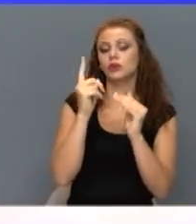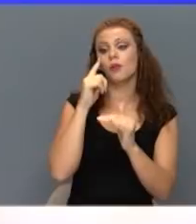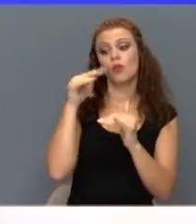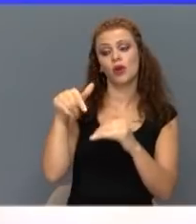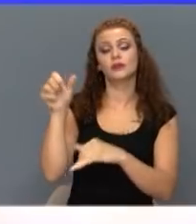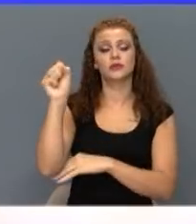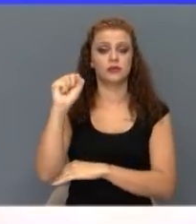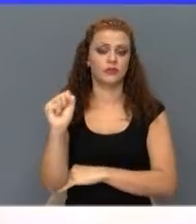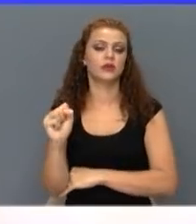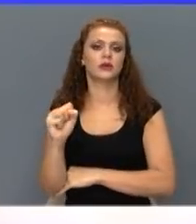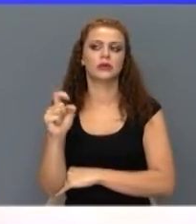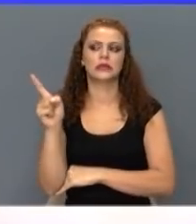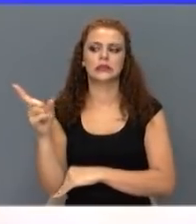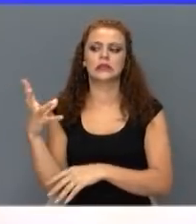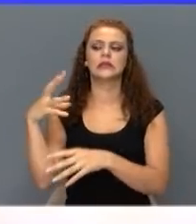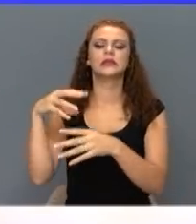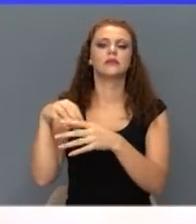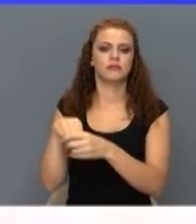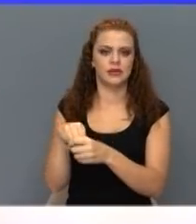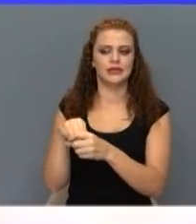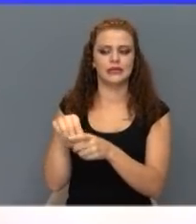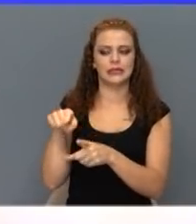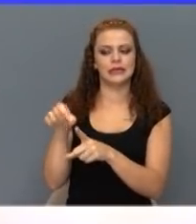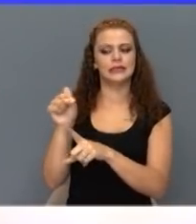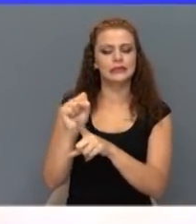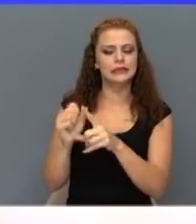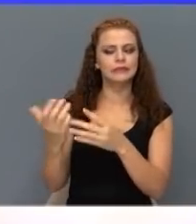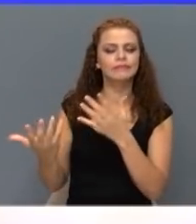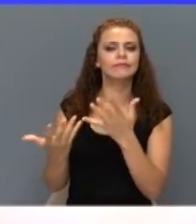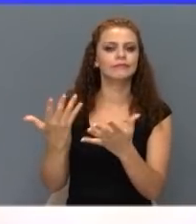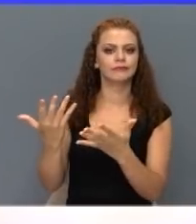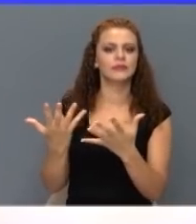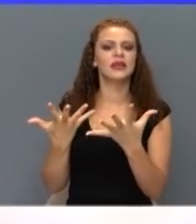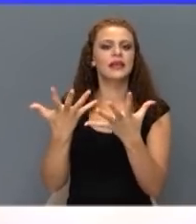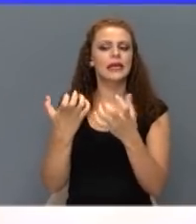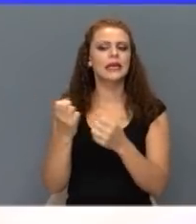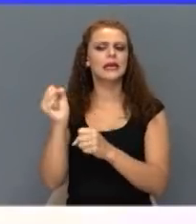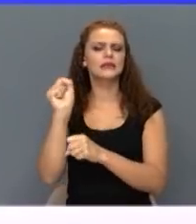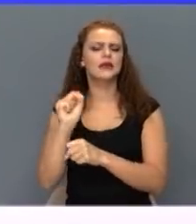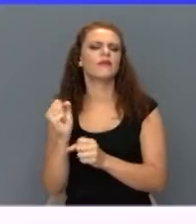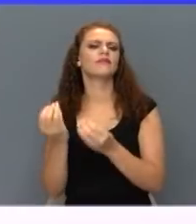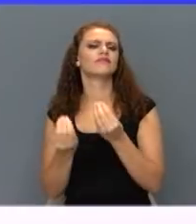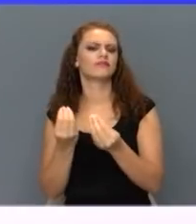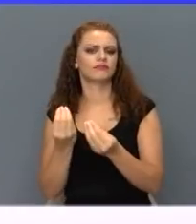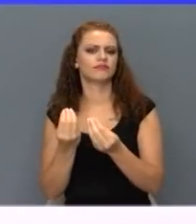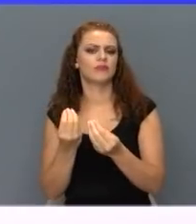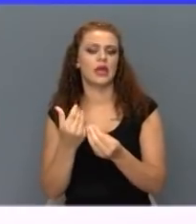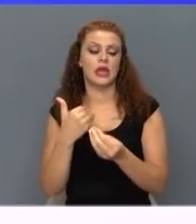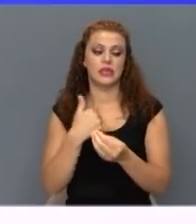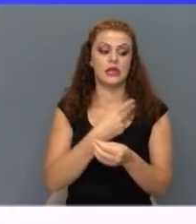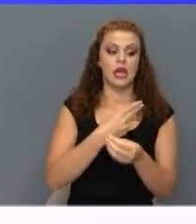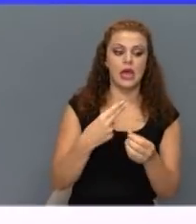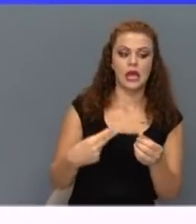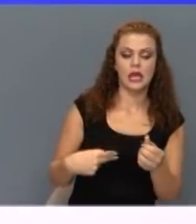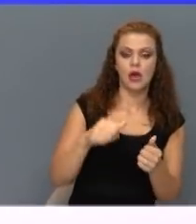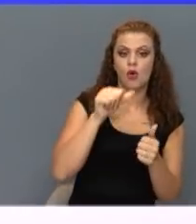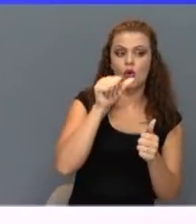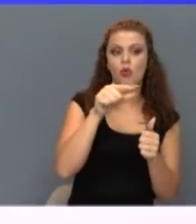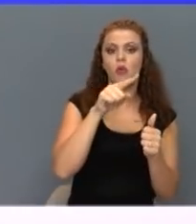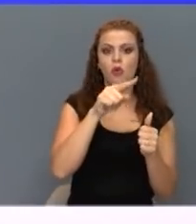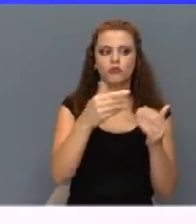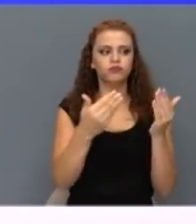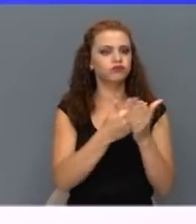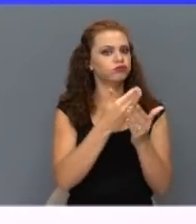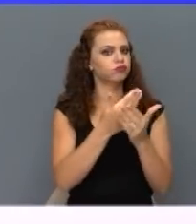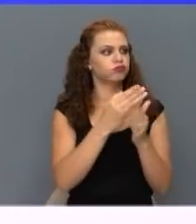saprissa se mete en esa circunstancia que quiere hacer el saprissa tenés un herediano de una liga refrescando